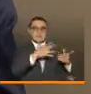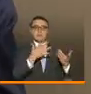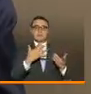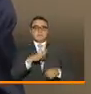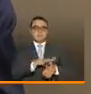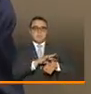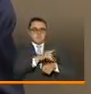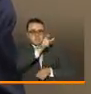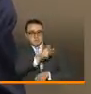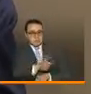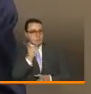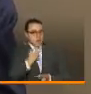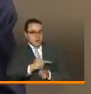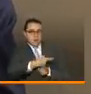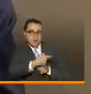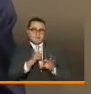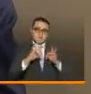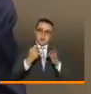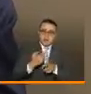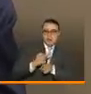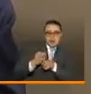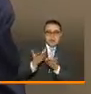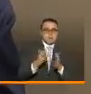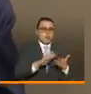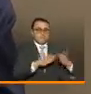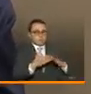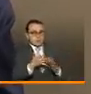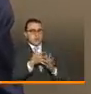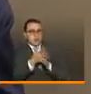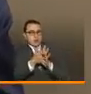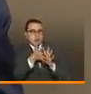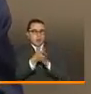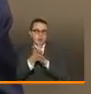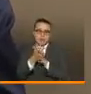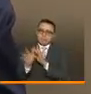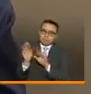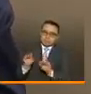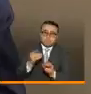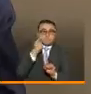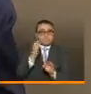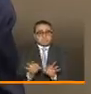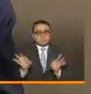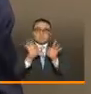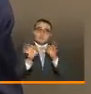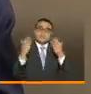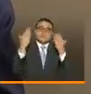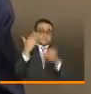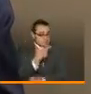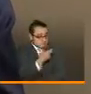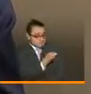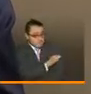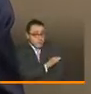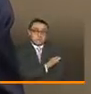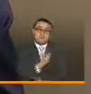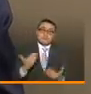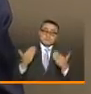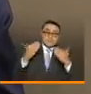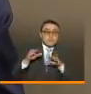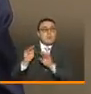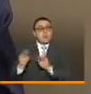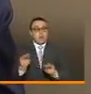hacia el paciente, hacia la familia, hacia la comunidad, infundirle la necesidad de ese hecho de la